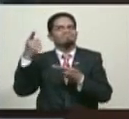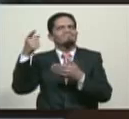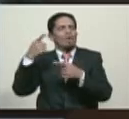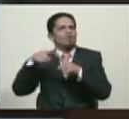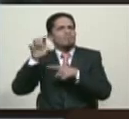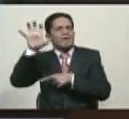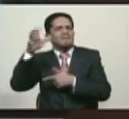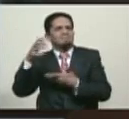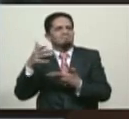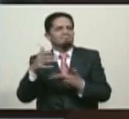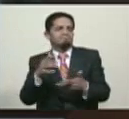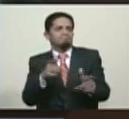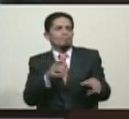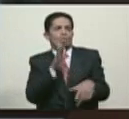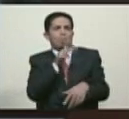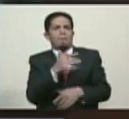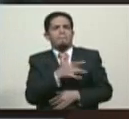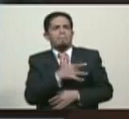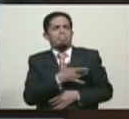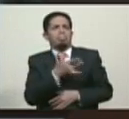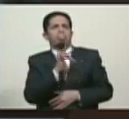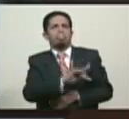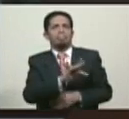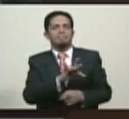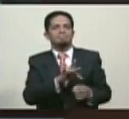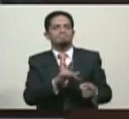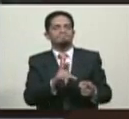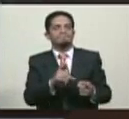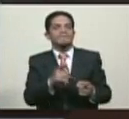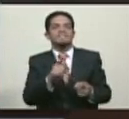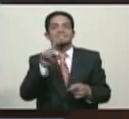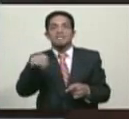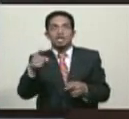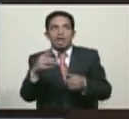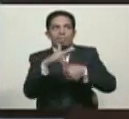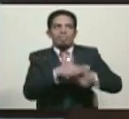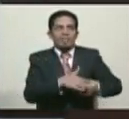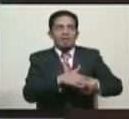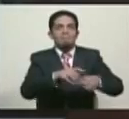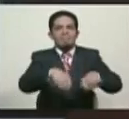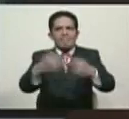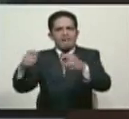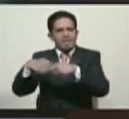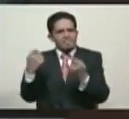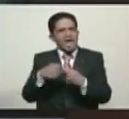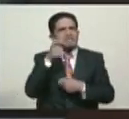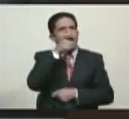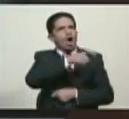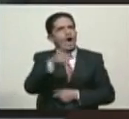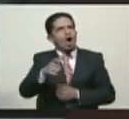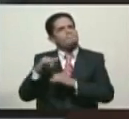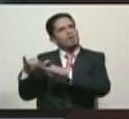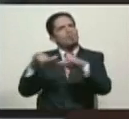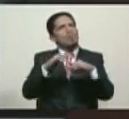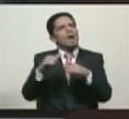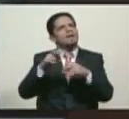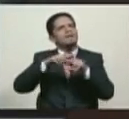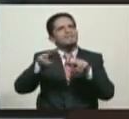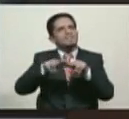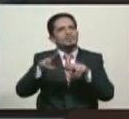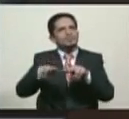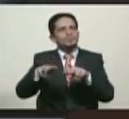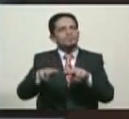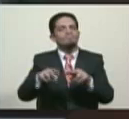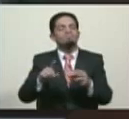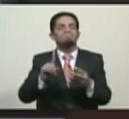tiene compasión y no guarda reposo para hacer daño a hombres, mujeres y niños. Tampoco advierte